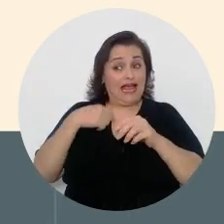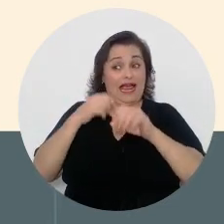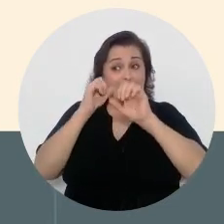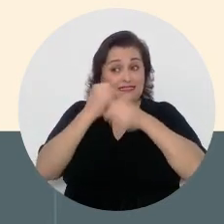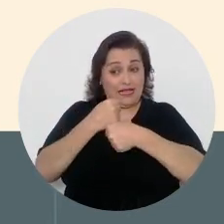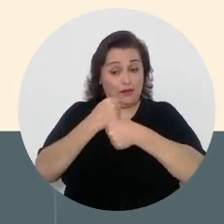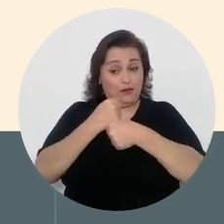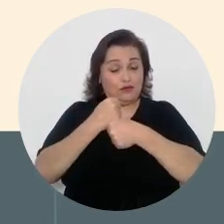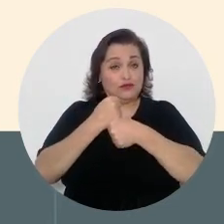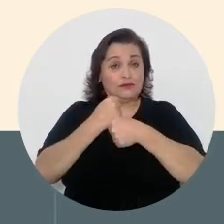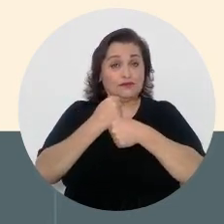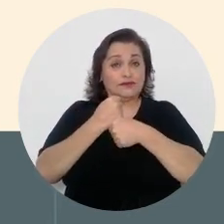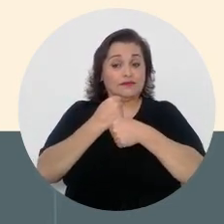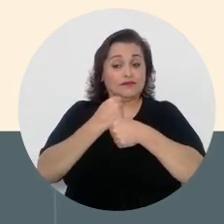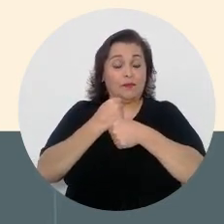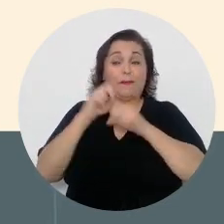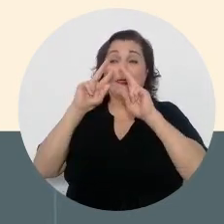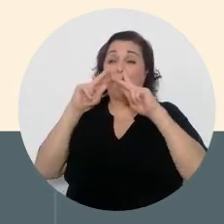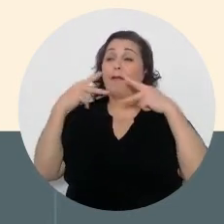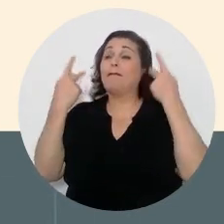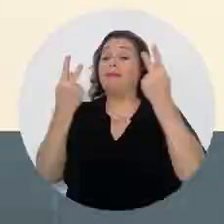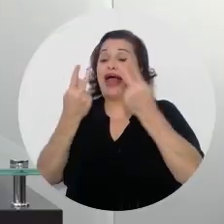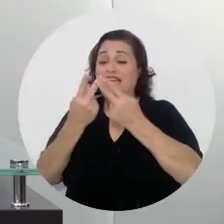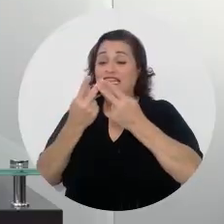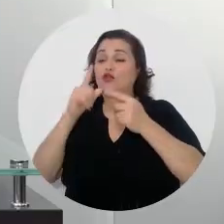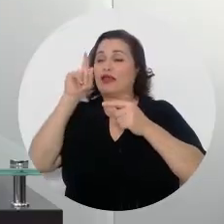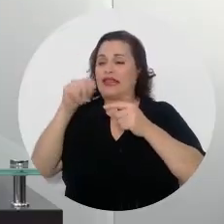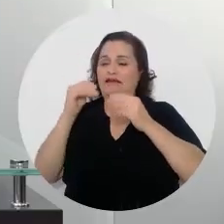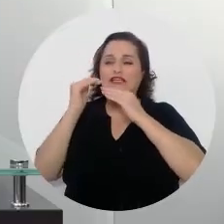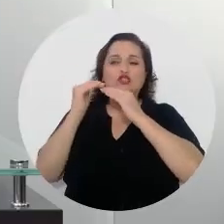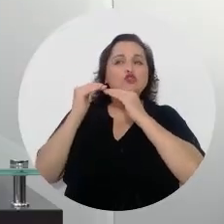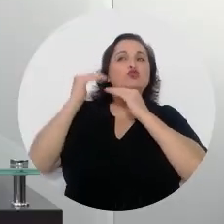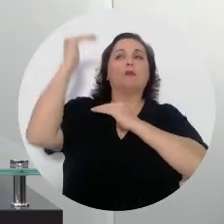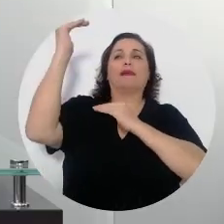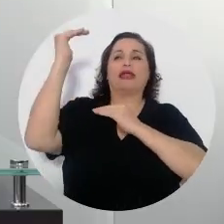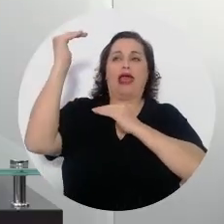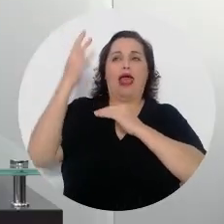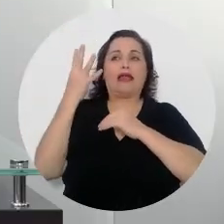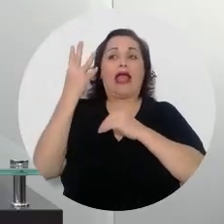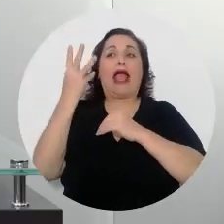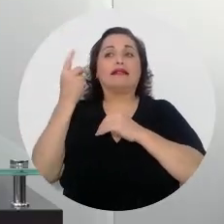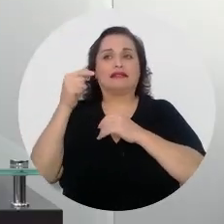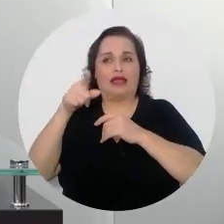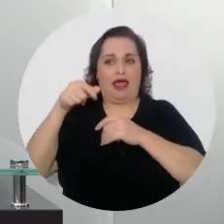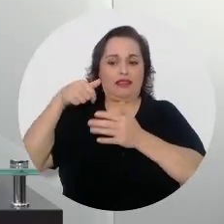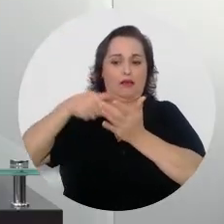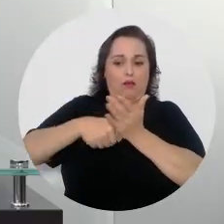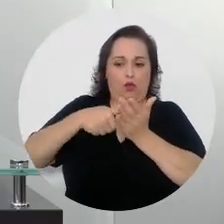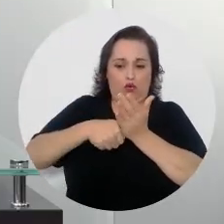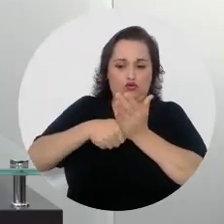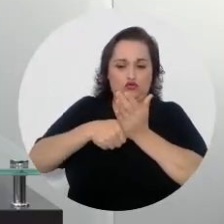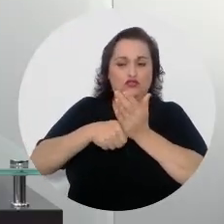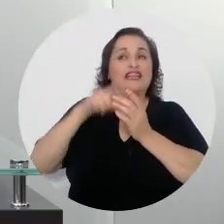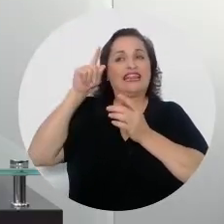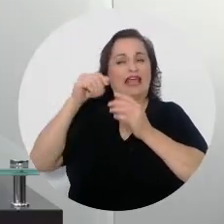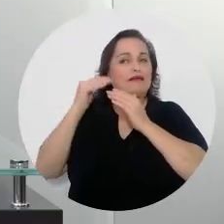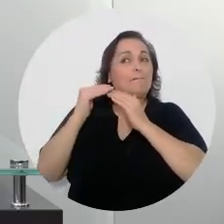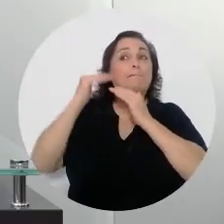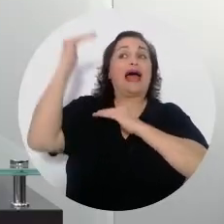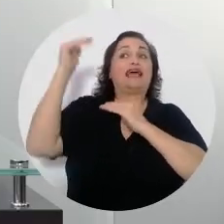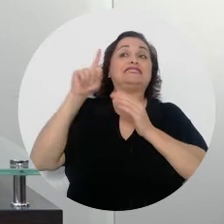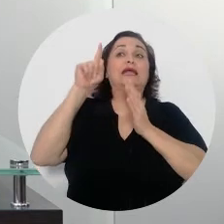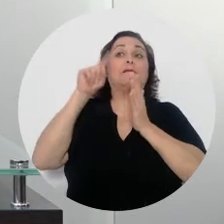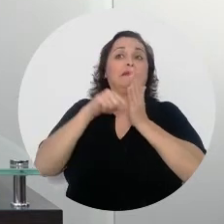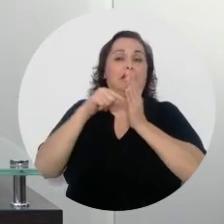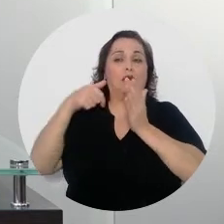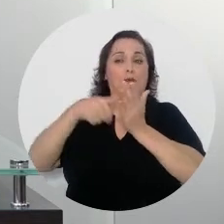matemática que vamos a hacer, el partido tiene que superar esa cantidad de votos, tiene que superar 1000